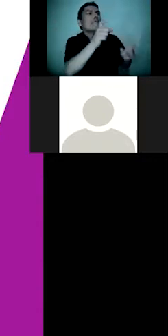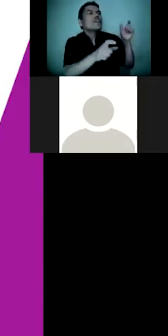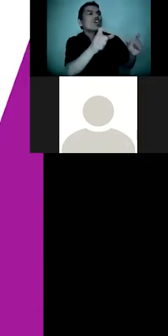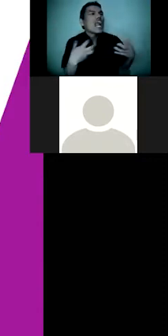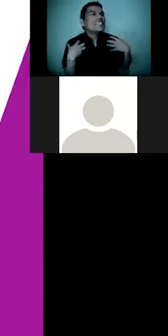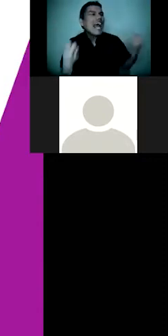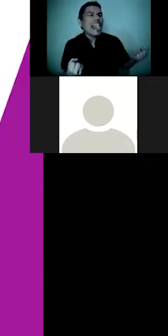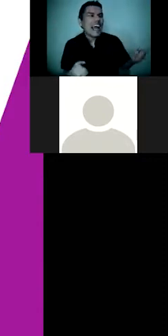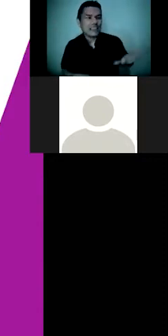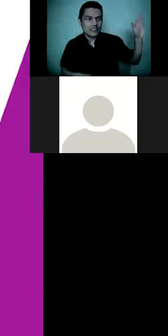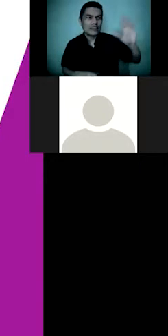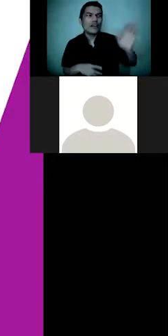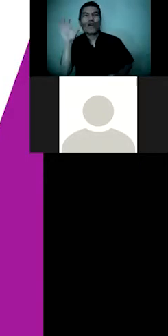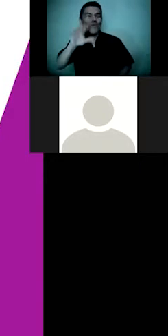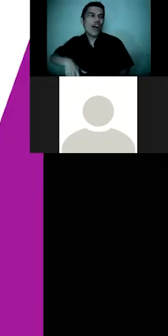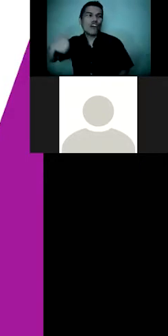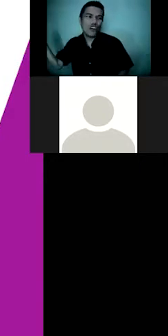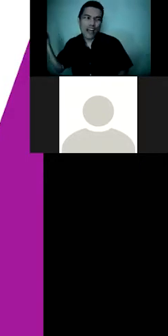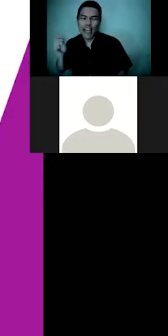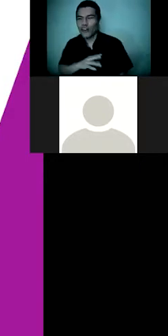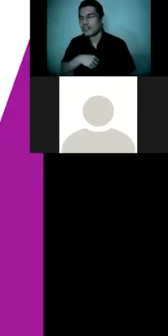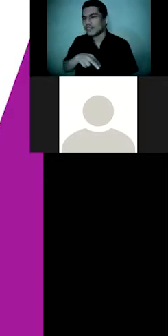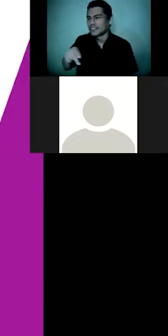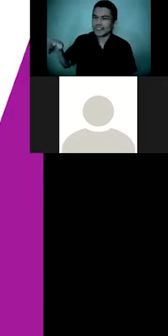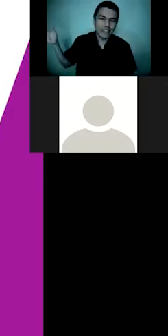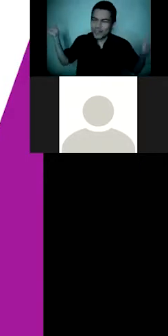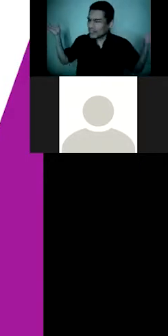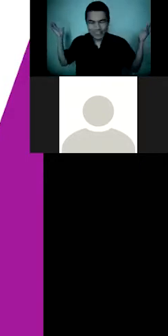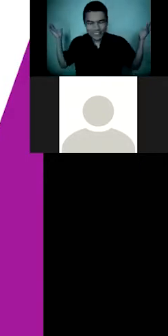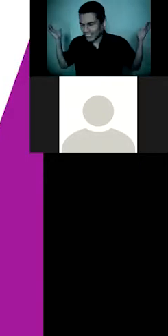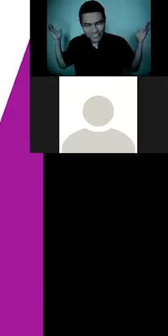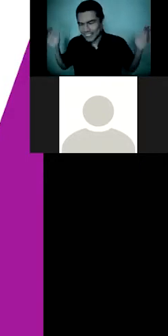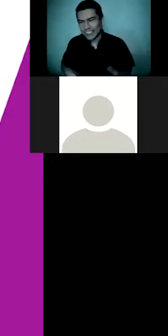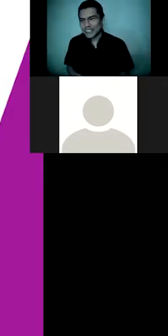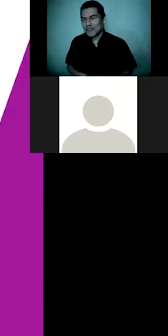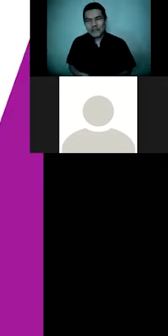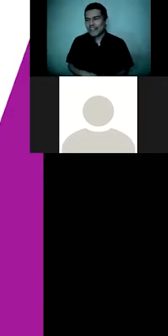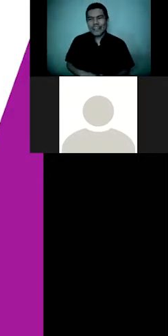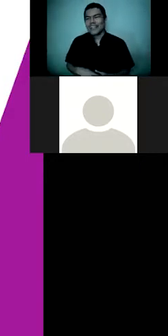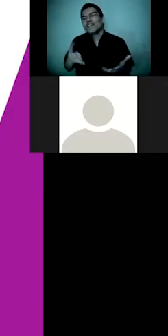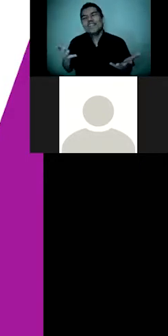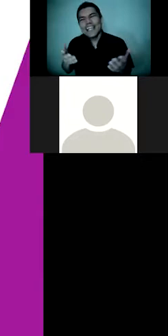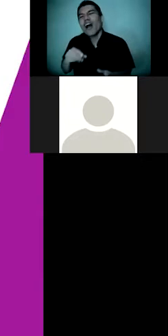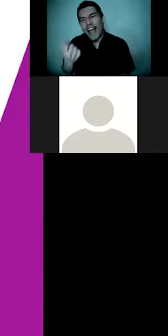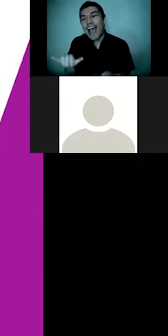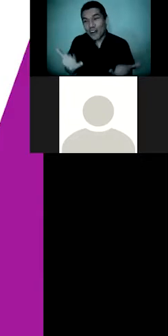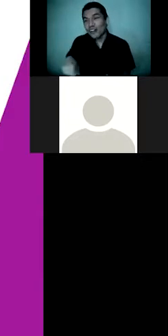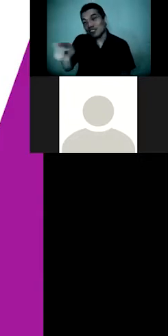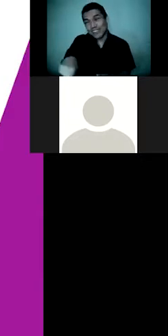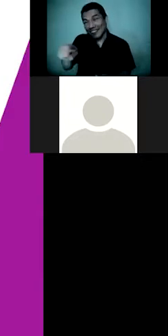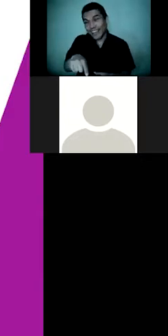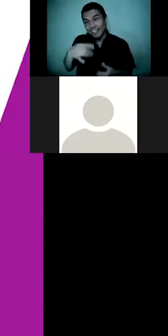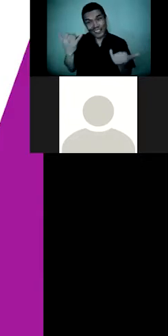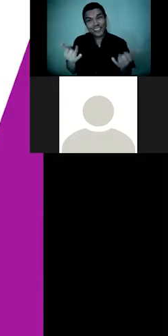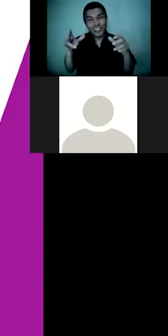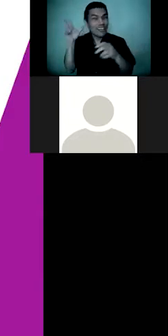fui. Gracias, gracias, personas sanas. Sí, voy a buscar a otro lado me voy a ir a buscar. Wow, Dios mío,